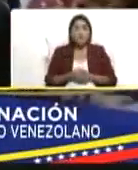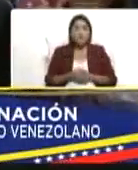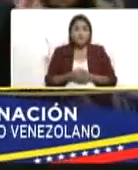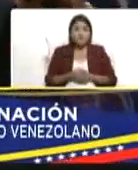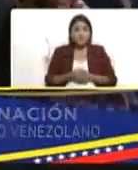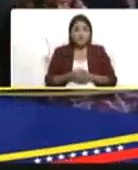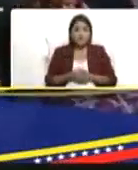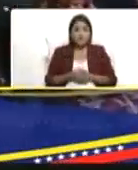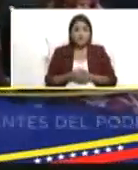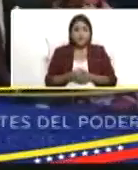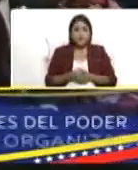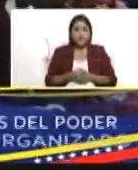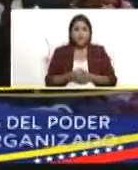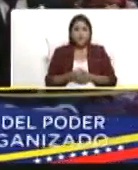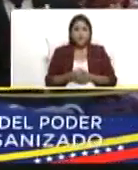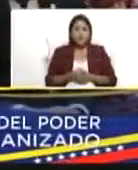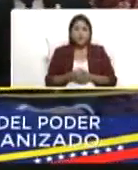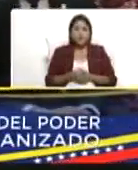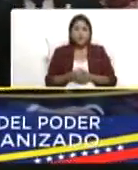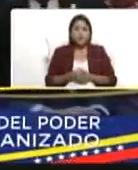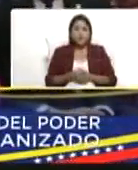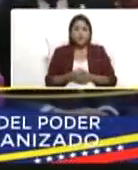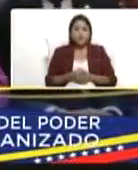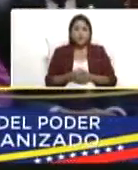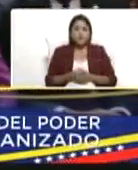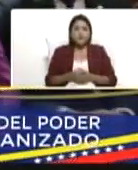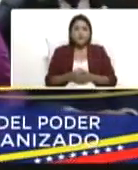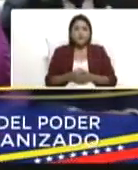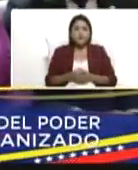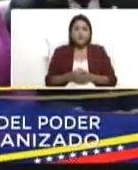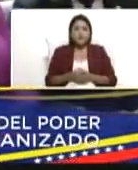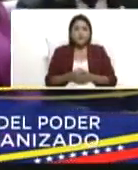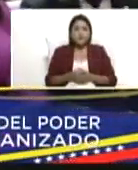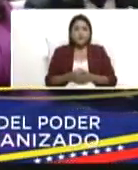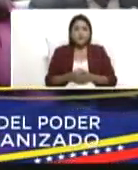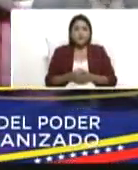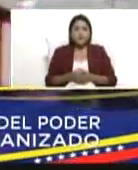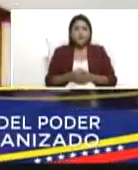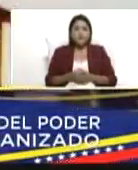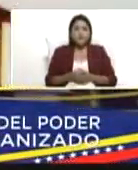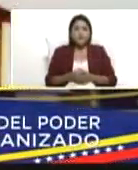permanente también Quiero